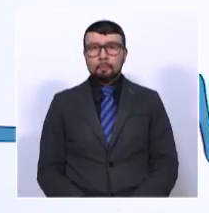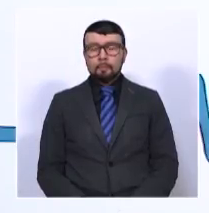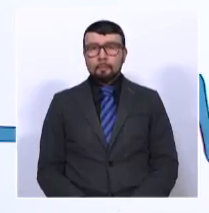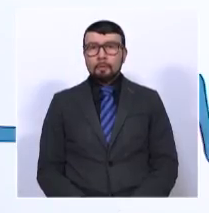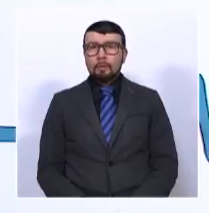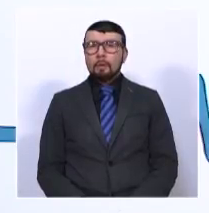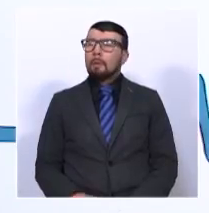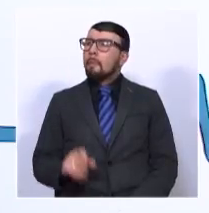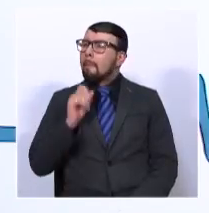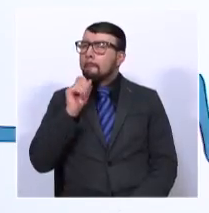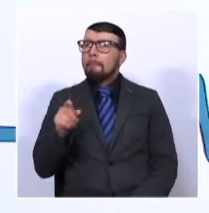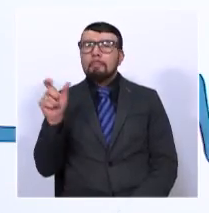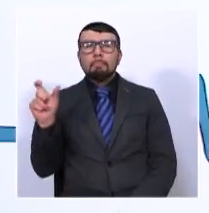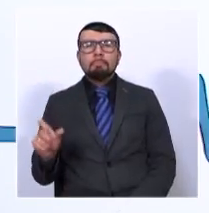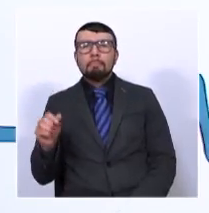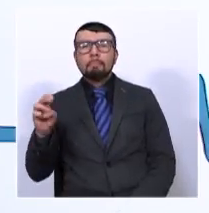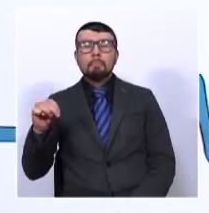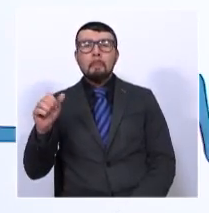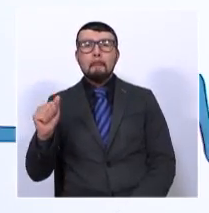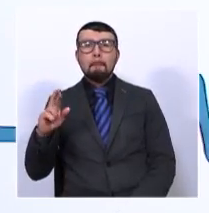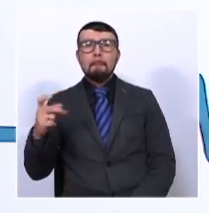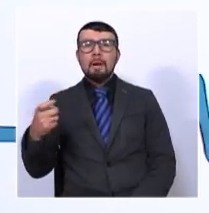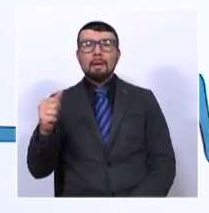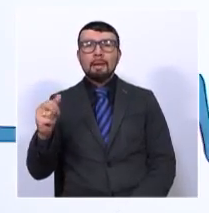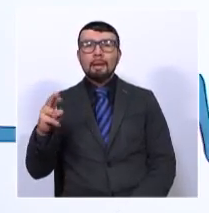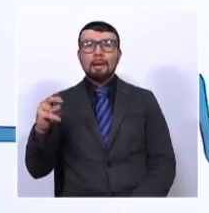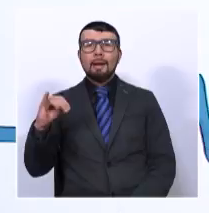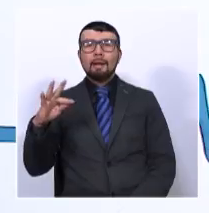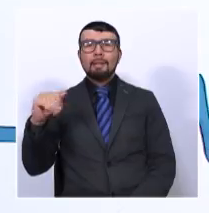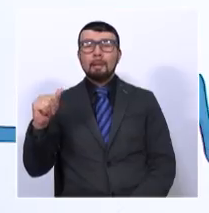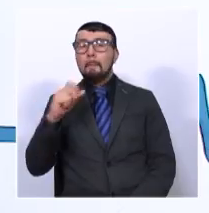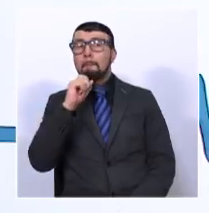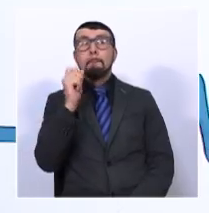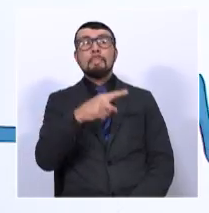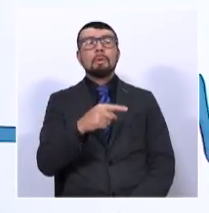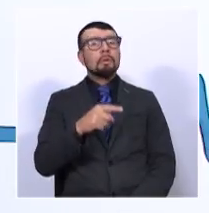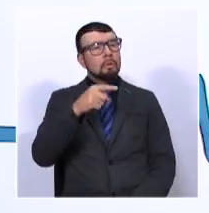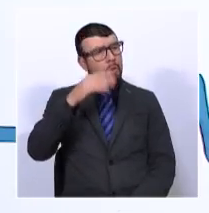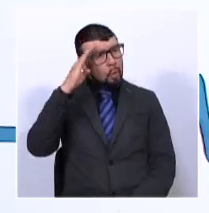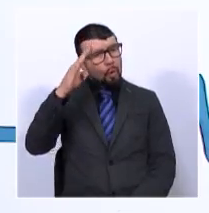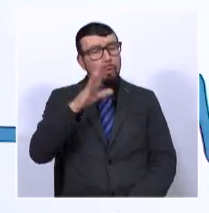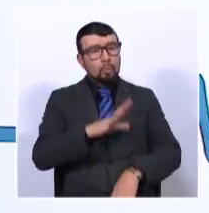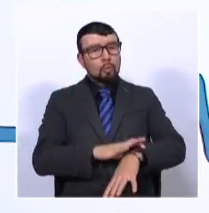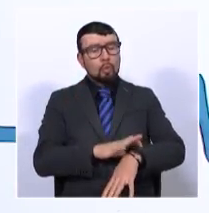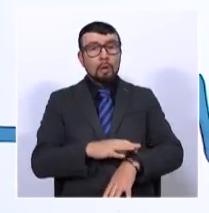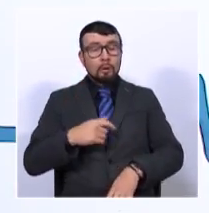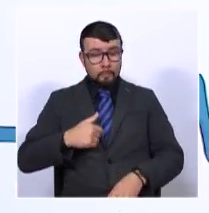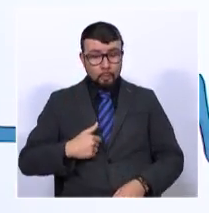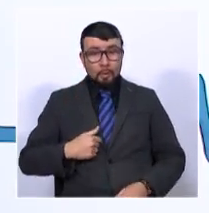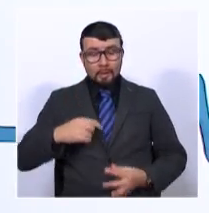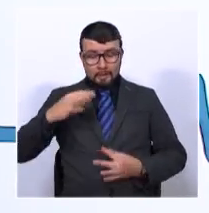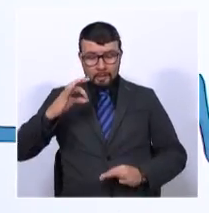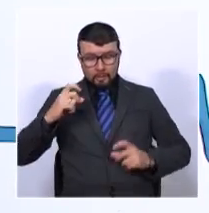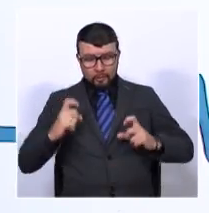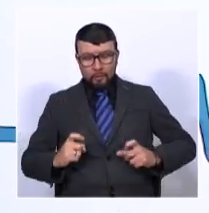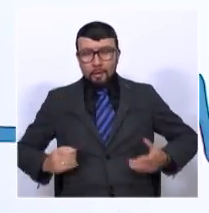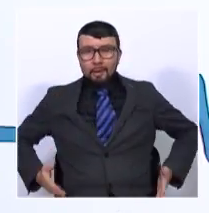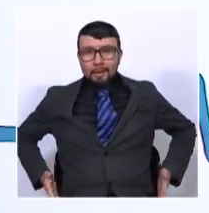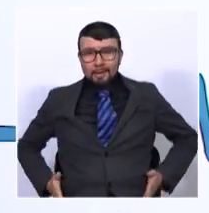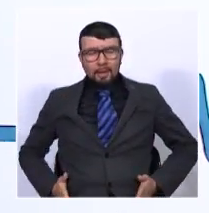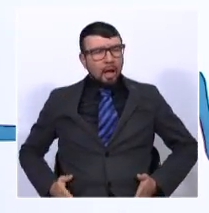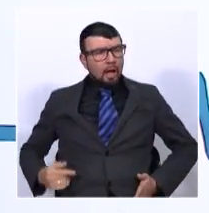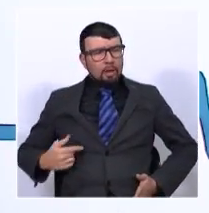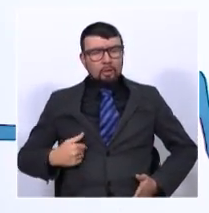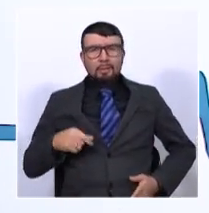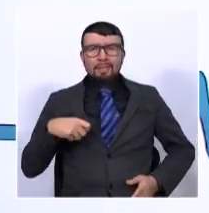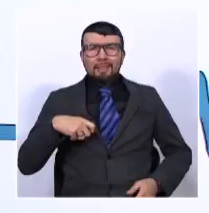Una pregunta de Margarita Keibum. Hola, doctor Rojas, me hicieron una radiografía en la cadera y me salió